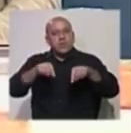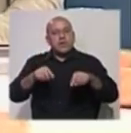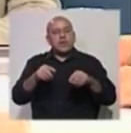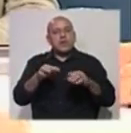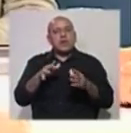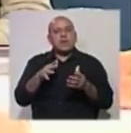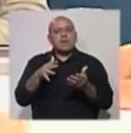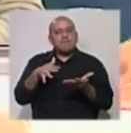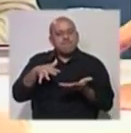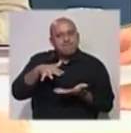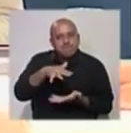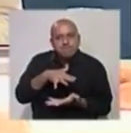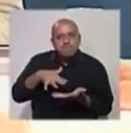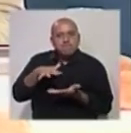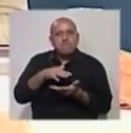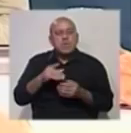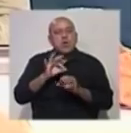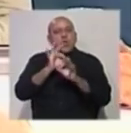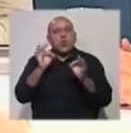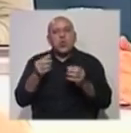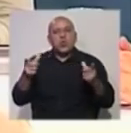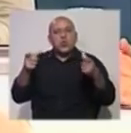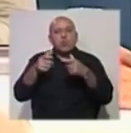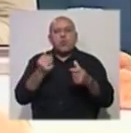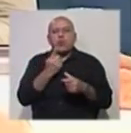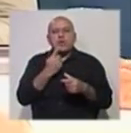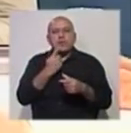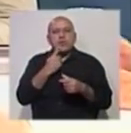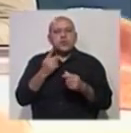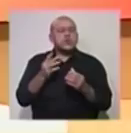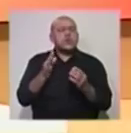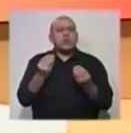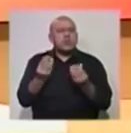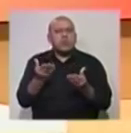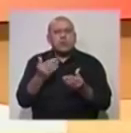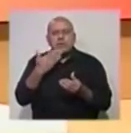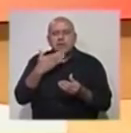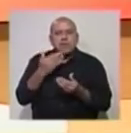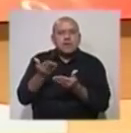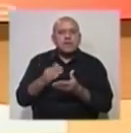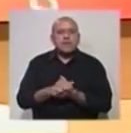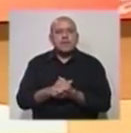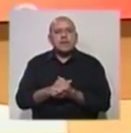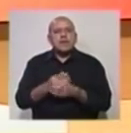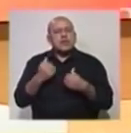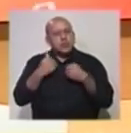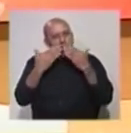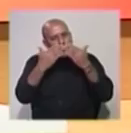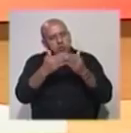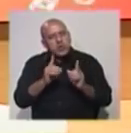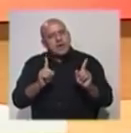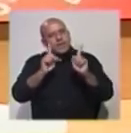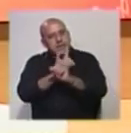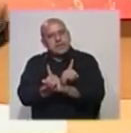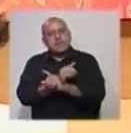zonas más o grupos de poder más progresistas? Yo haría la pregunta a la inversa. ¿Quiénes son